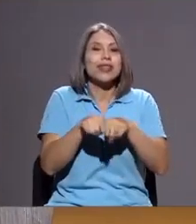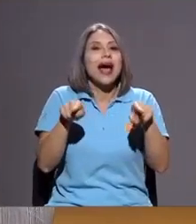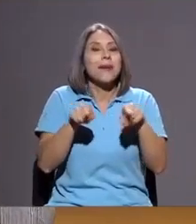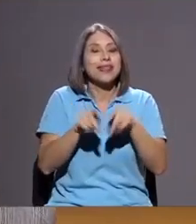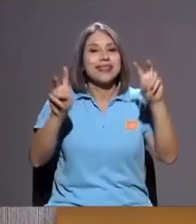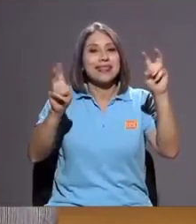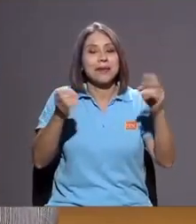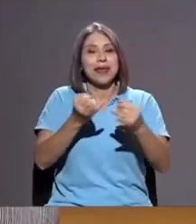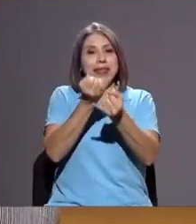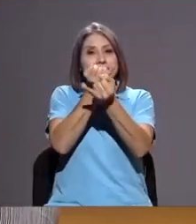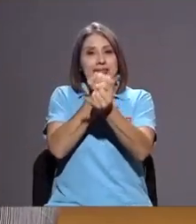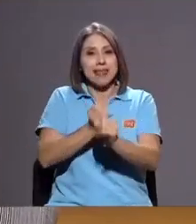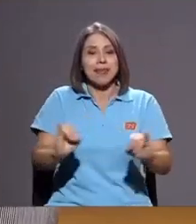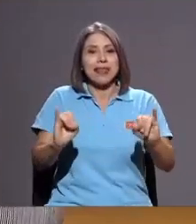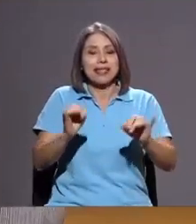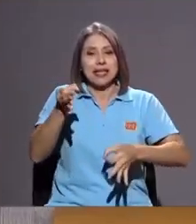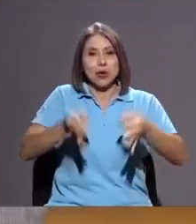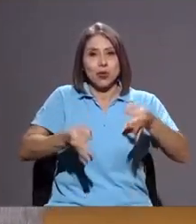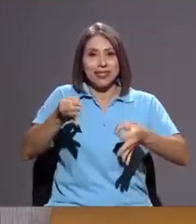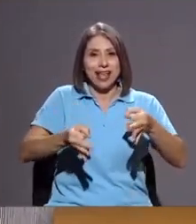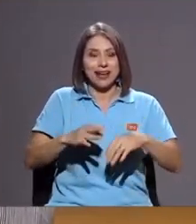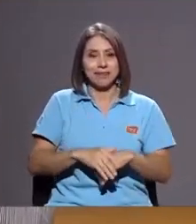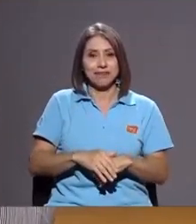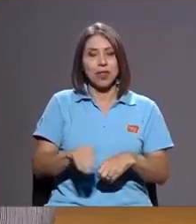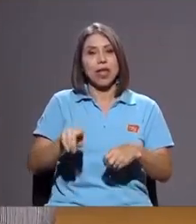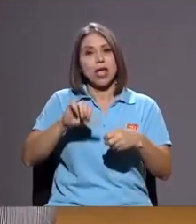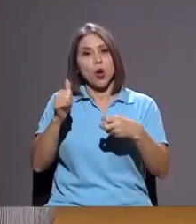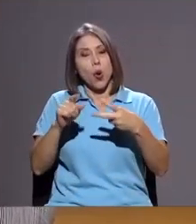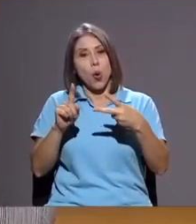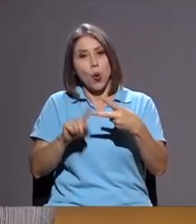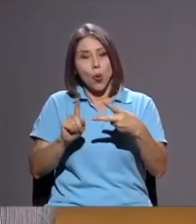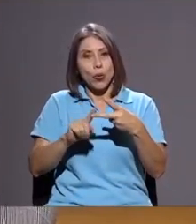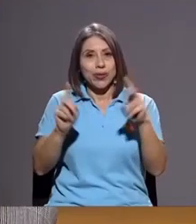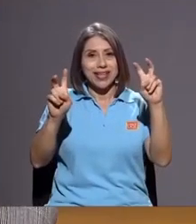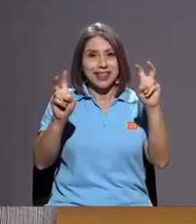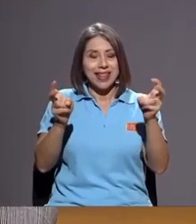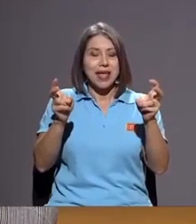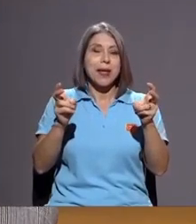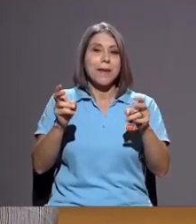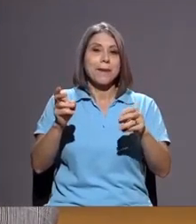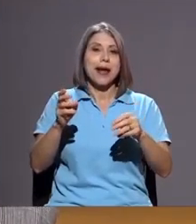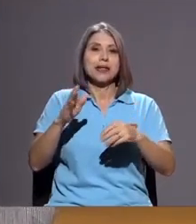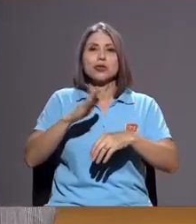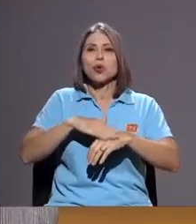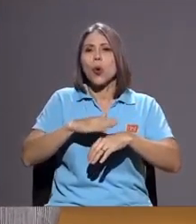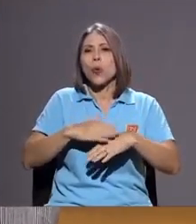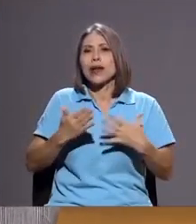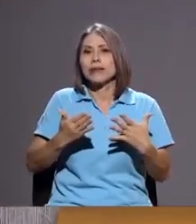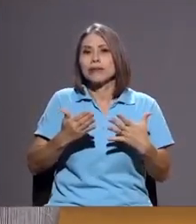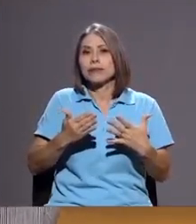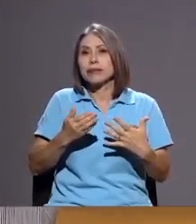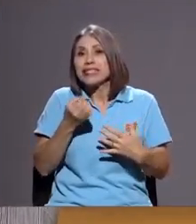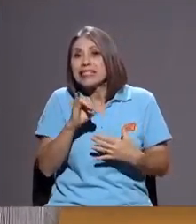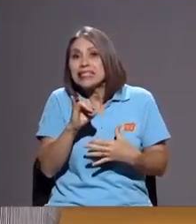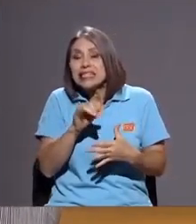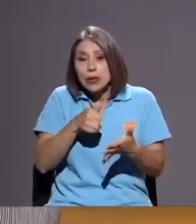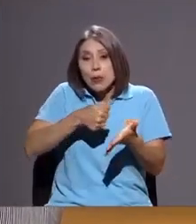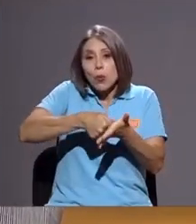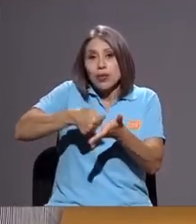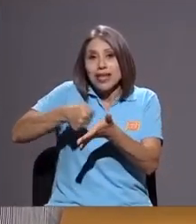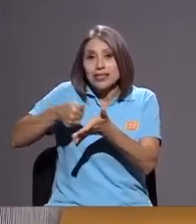independencia judicial, y el otro es el tema de acerca de cuáles, si las votaciones de la